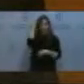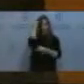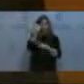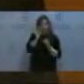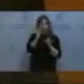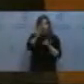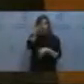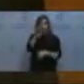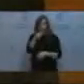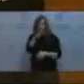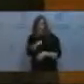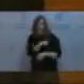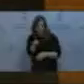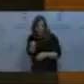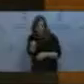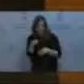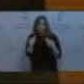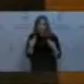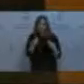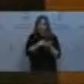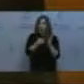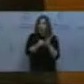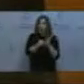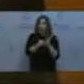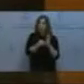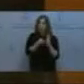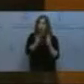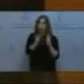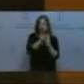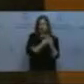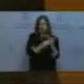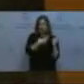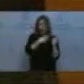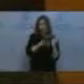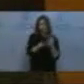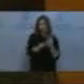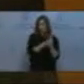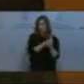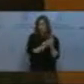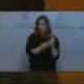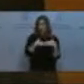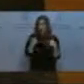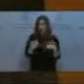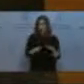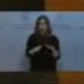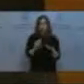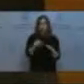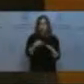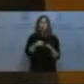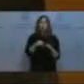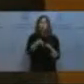realidad? Claro, el plan, sí, el plan cabe todo. En el caso de la recogida selectiva,